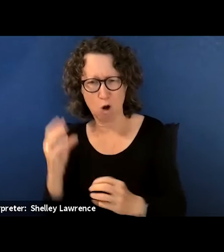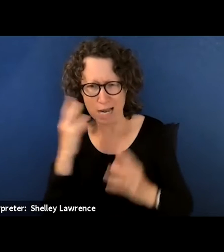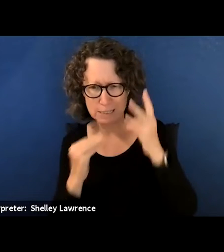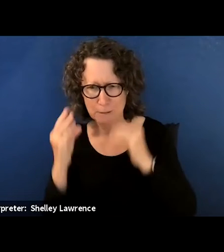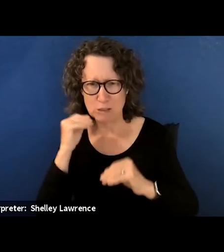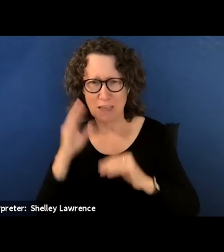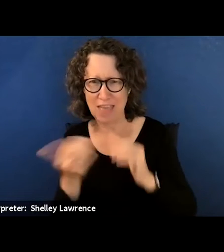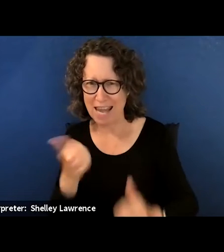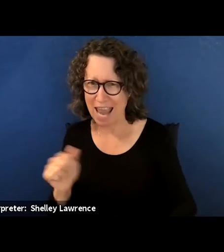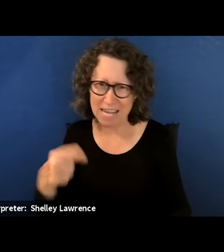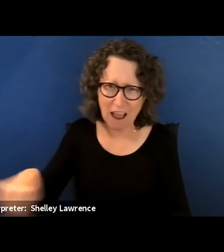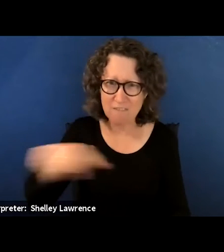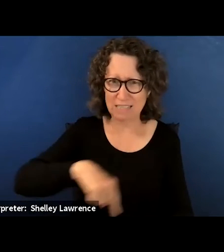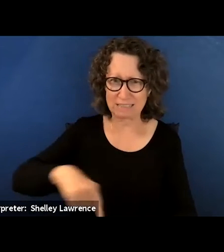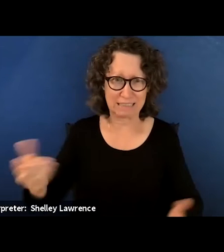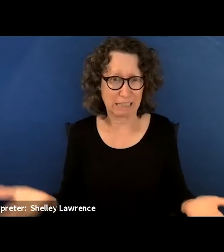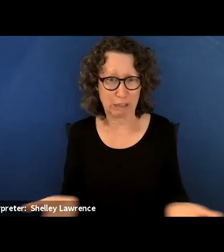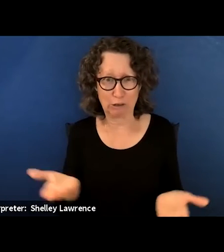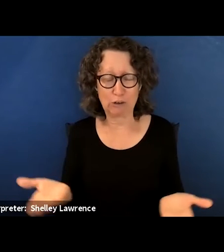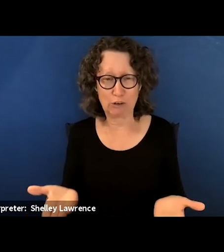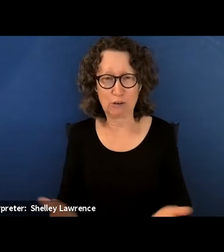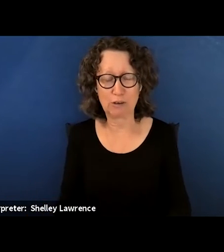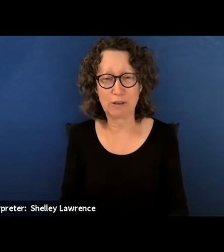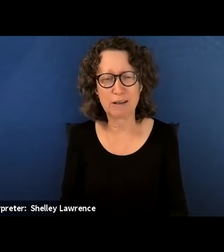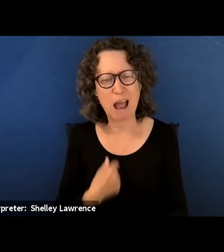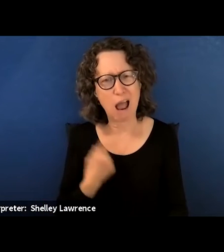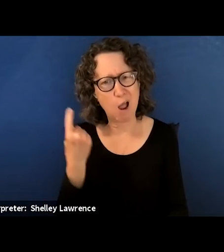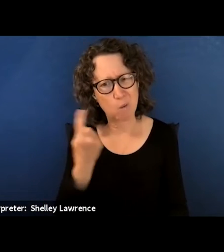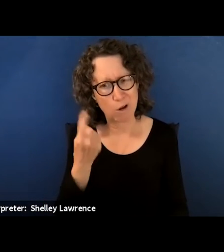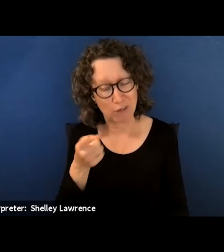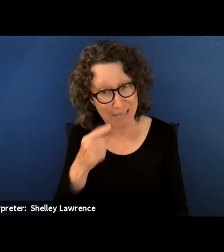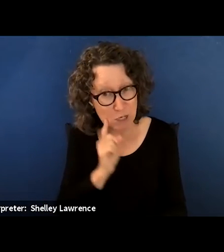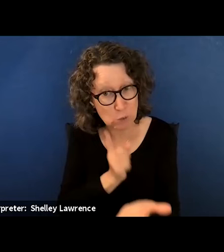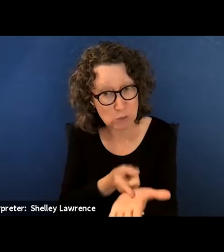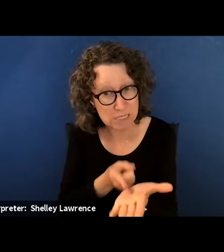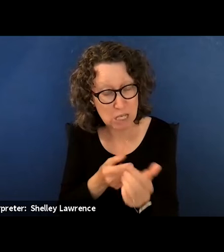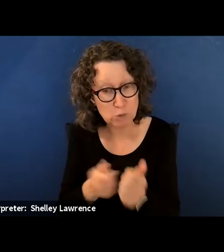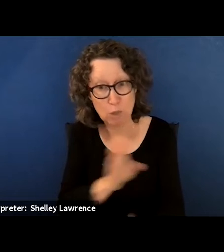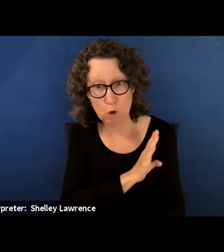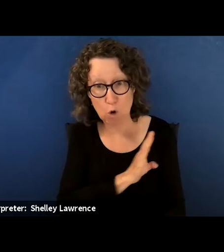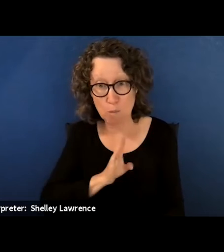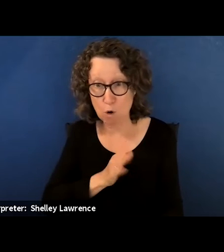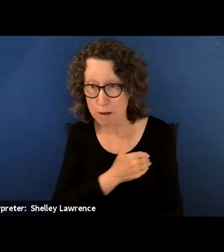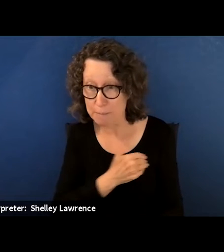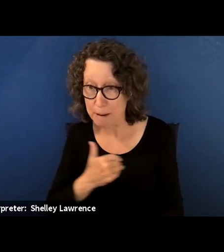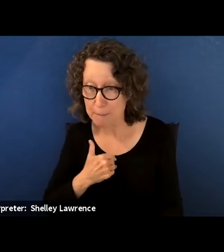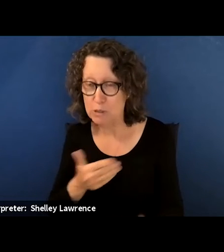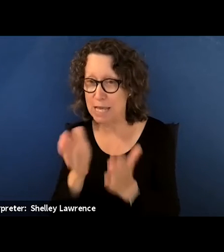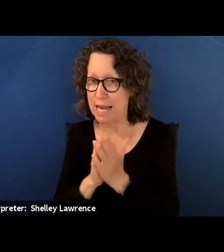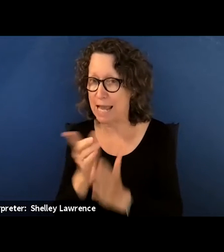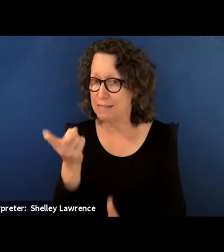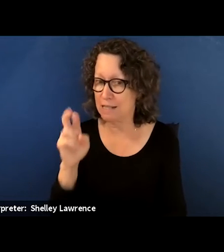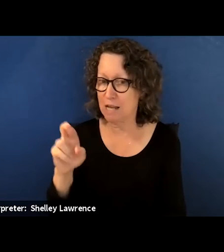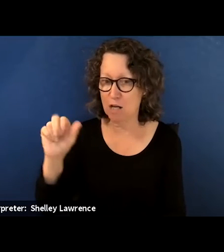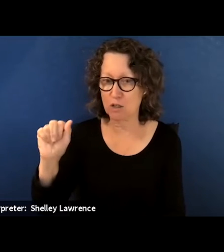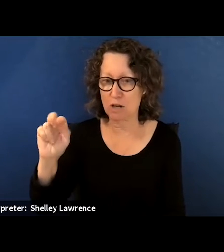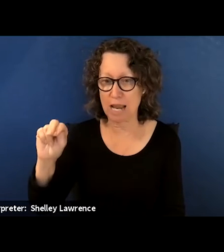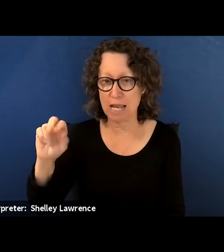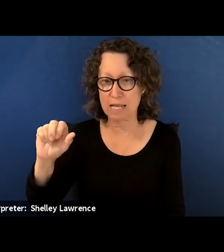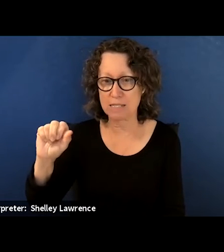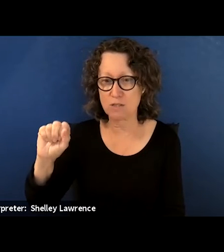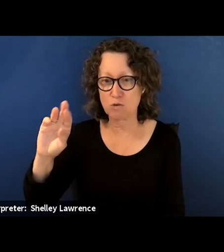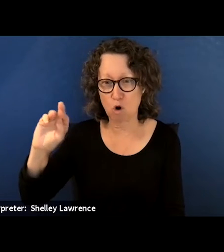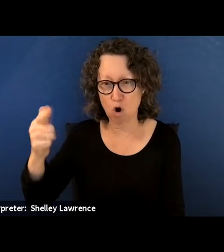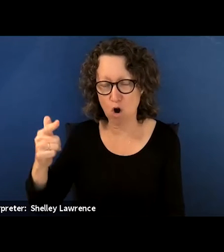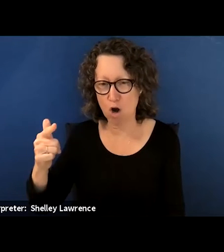Ella tiene más experiencia que cualquiera de nosotros aquí. Me pregunto si ustedes pueden hablar con los miembros del consejo y le